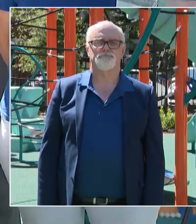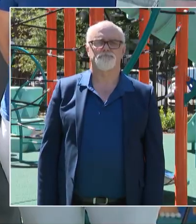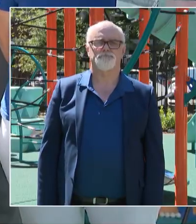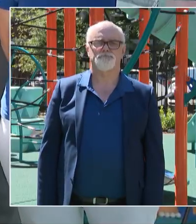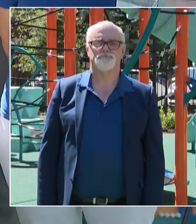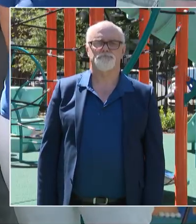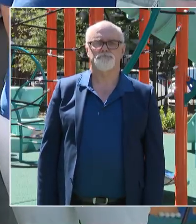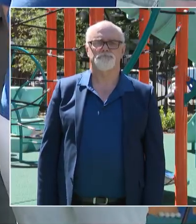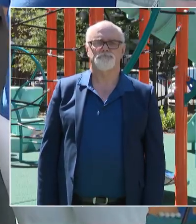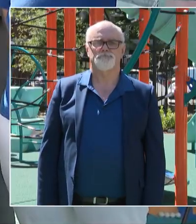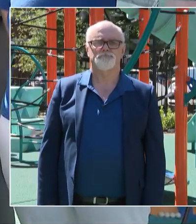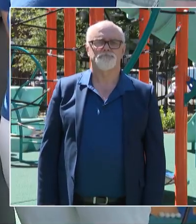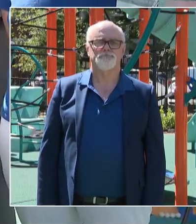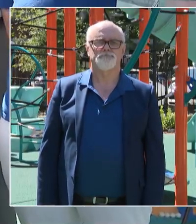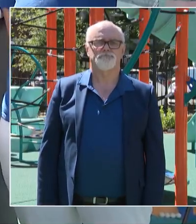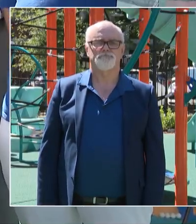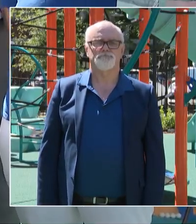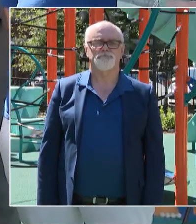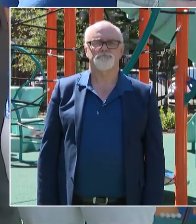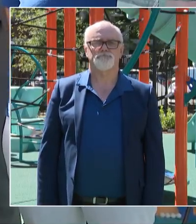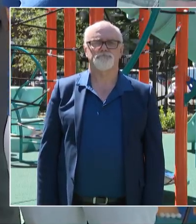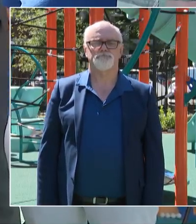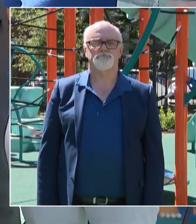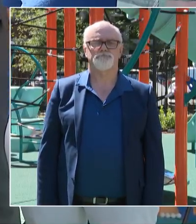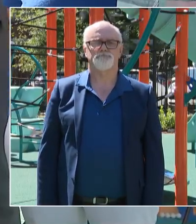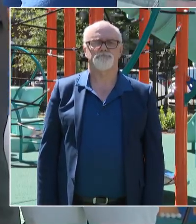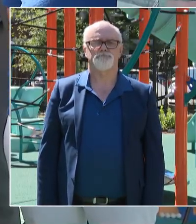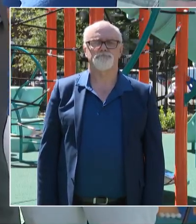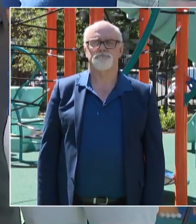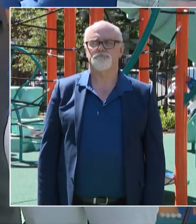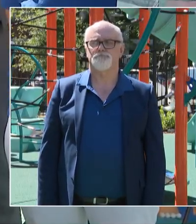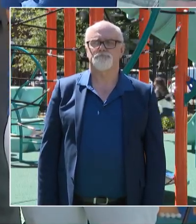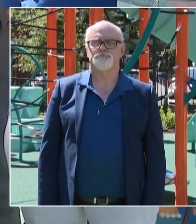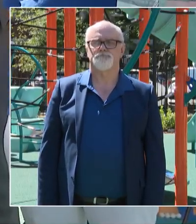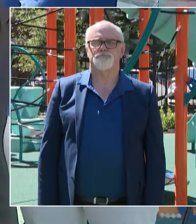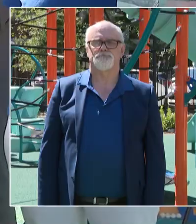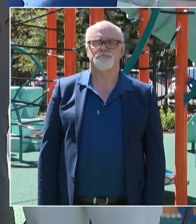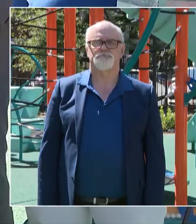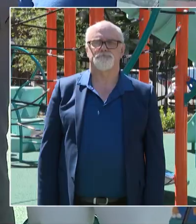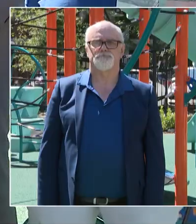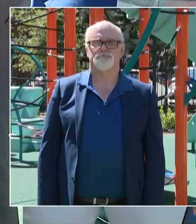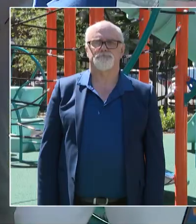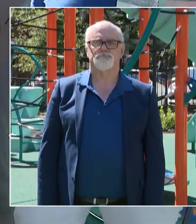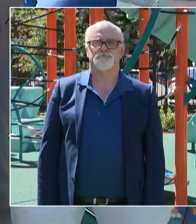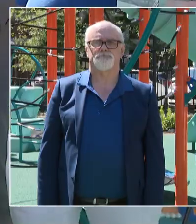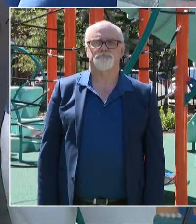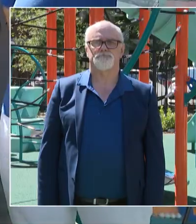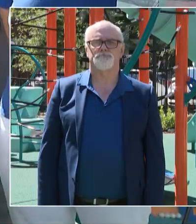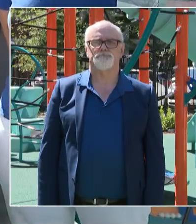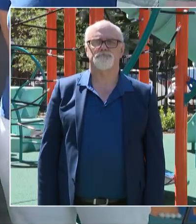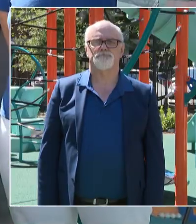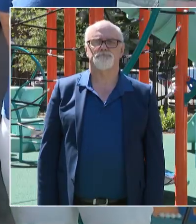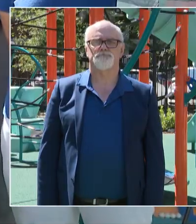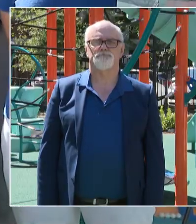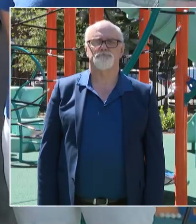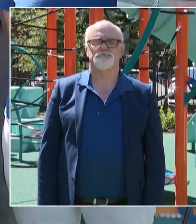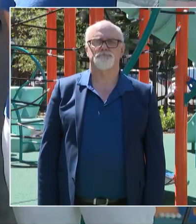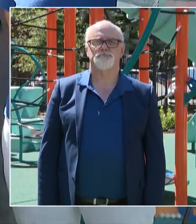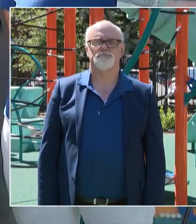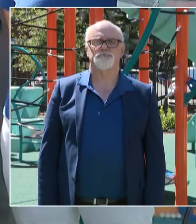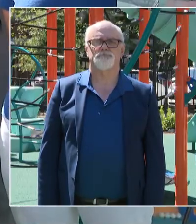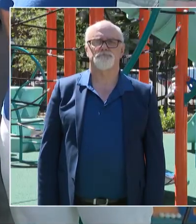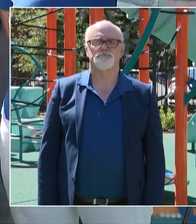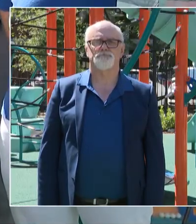un día tan especial. No solo es el primer día de clase, sino también el primer día en que estos espacios de aprendizaje